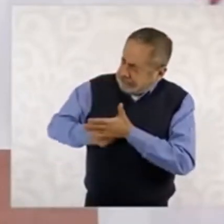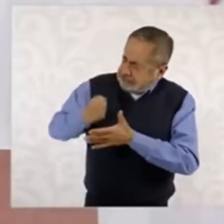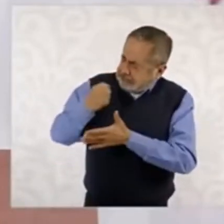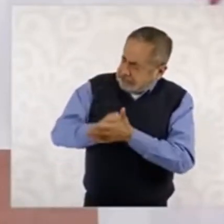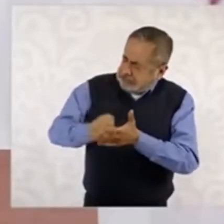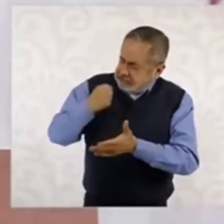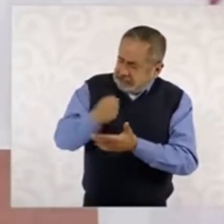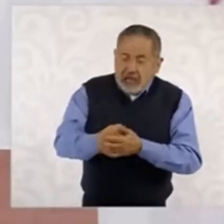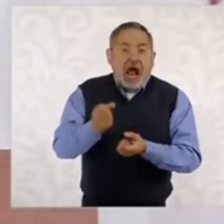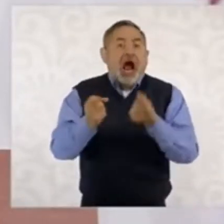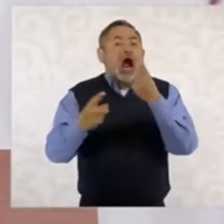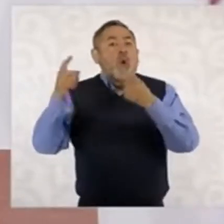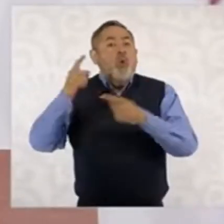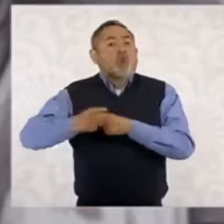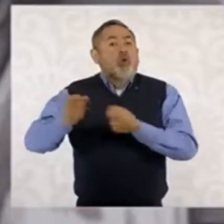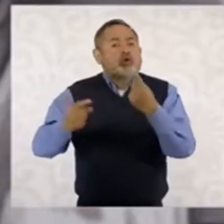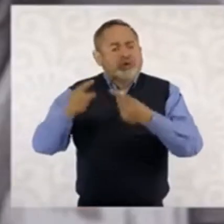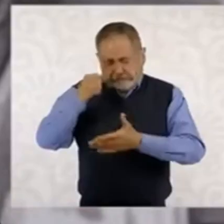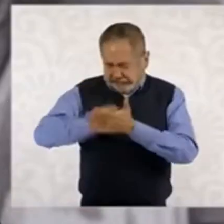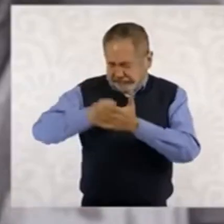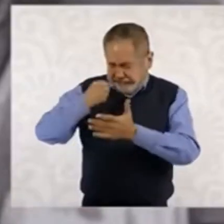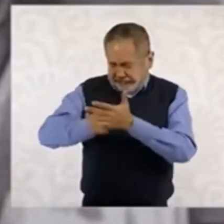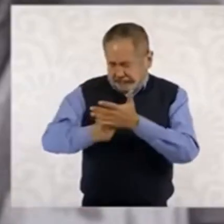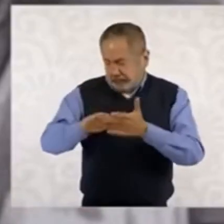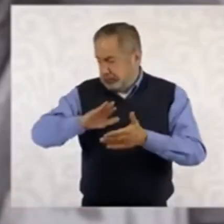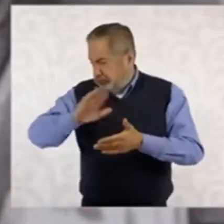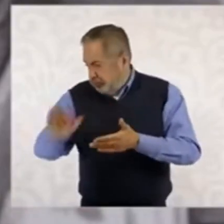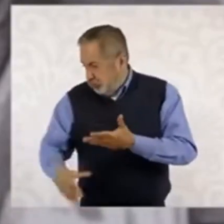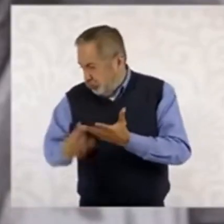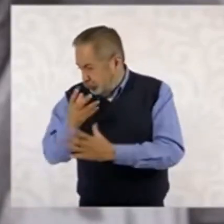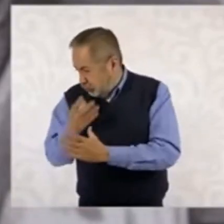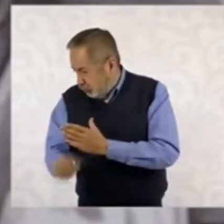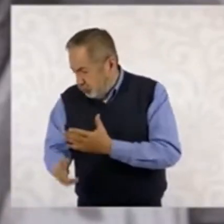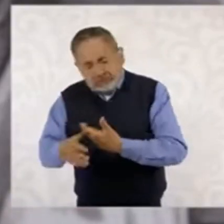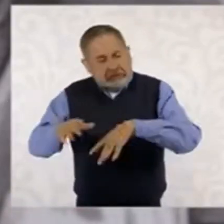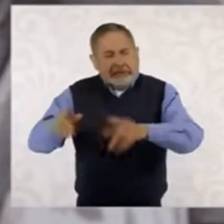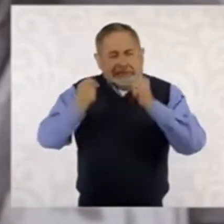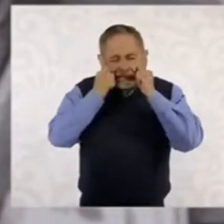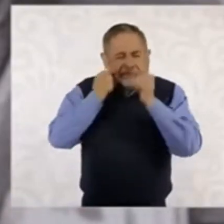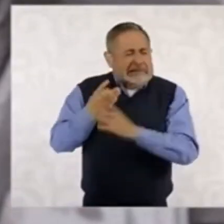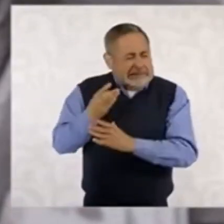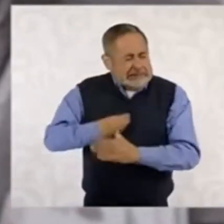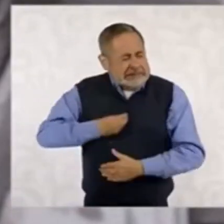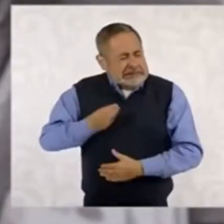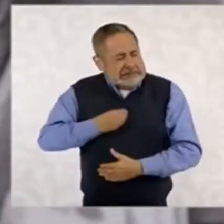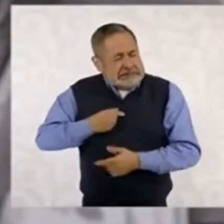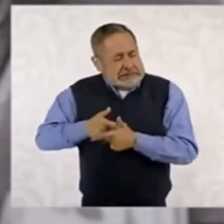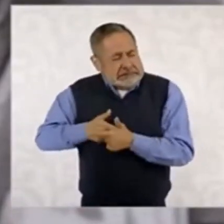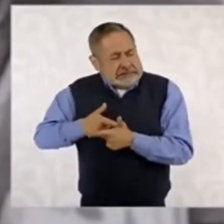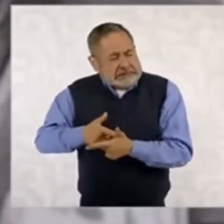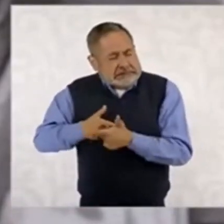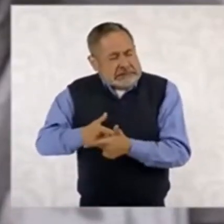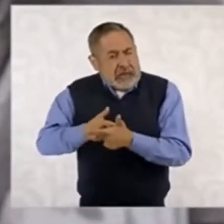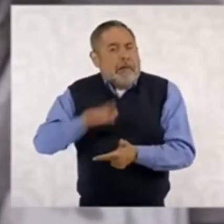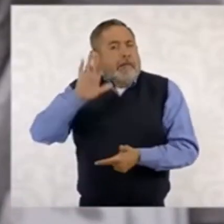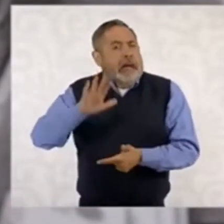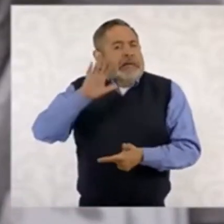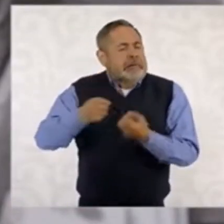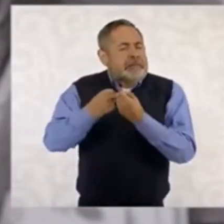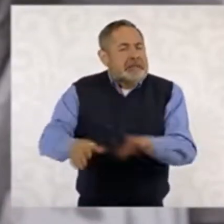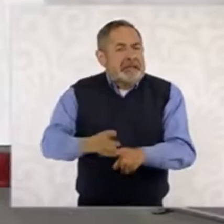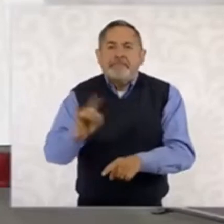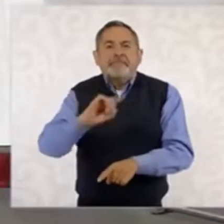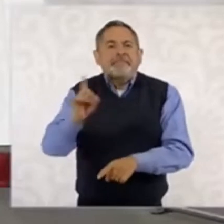hoy les compartimos, sostuvieron una causa que parecía destinada al desgaste y al